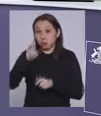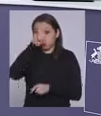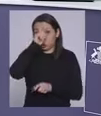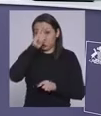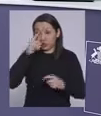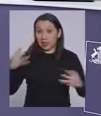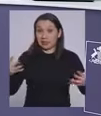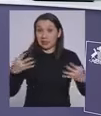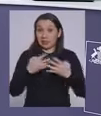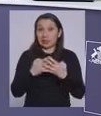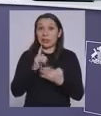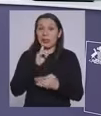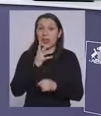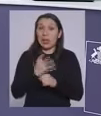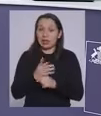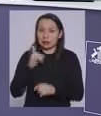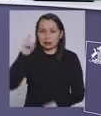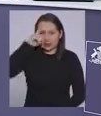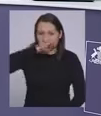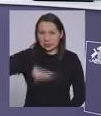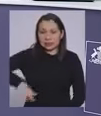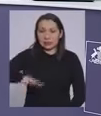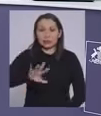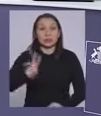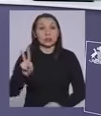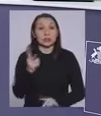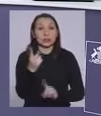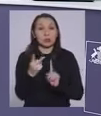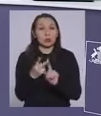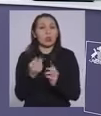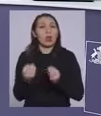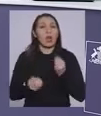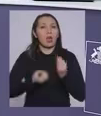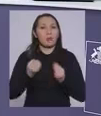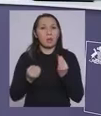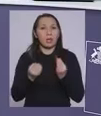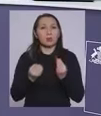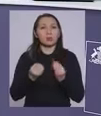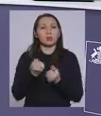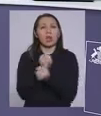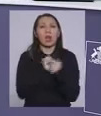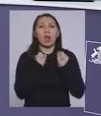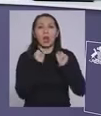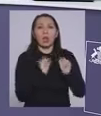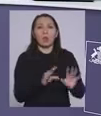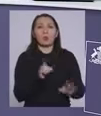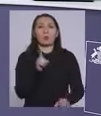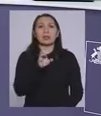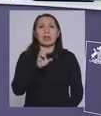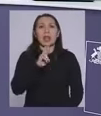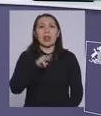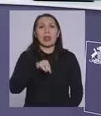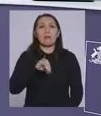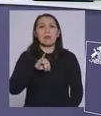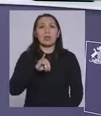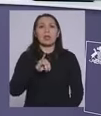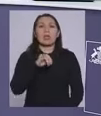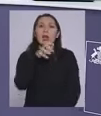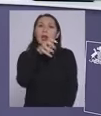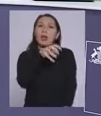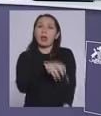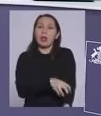red hospitalaria está complicado. Y un segundo punto, ¿qué pasa con la renuncia Seremi de la región de